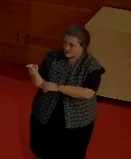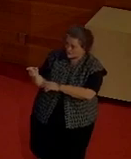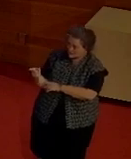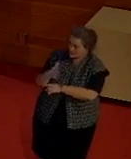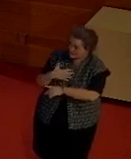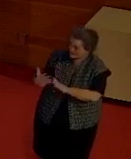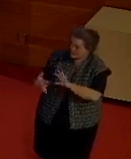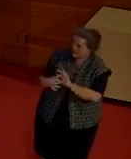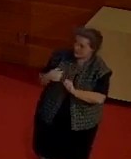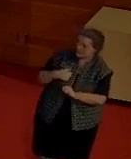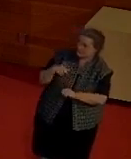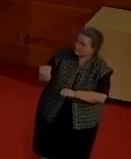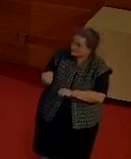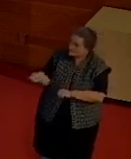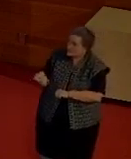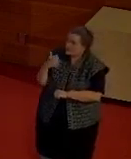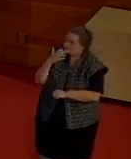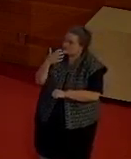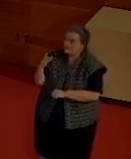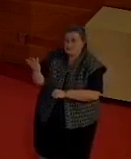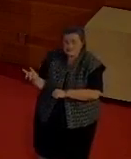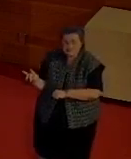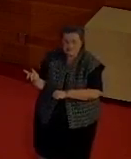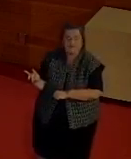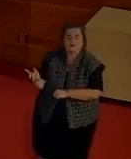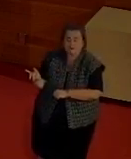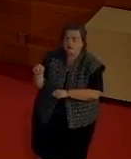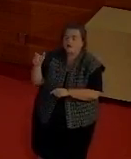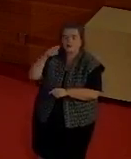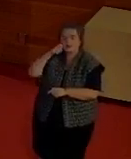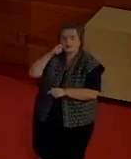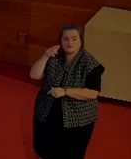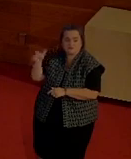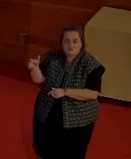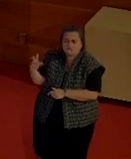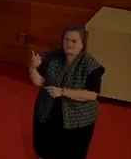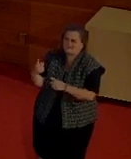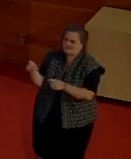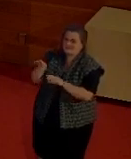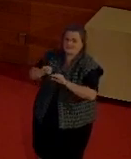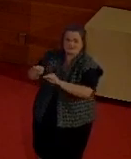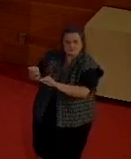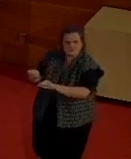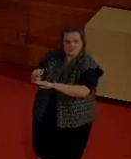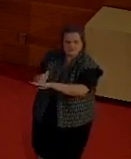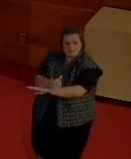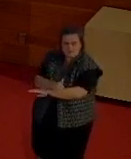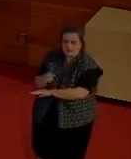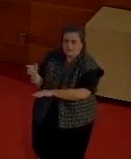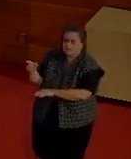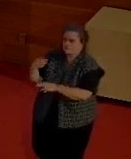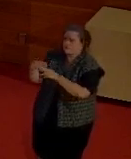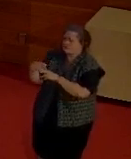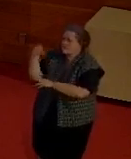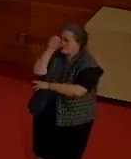o no y en la medida que quiera jugar nuestro otro juego nos da igual lo que haga con derechos humanos con satisfacción de las necesidades de su población con su orientación política